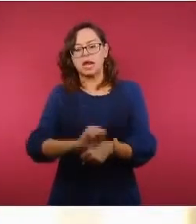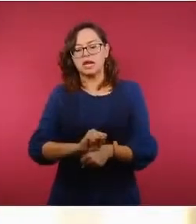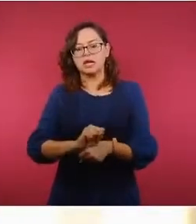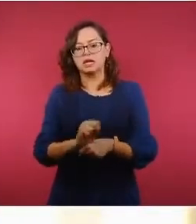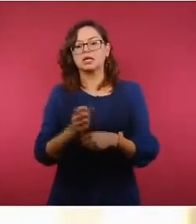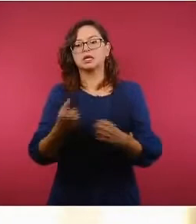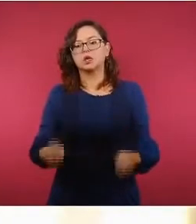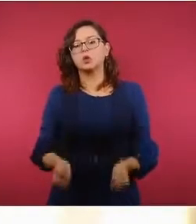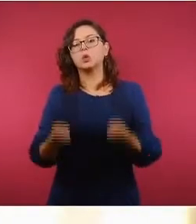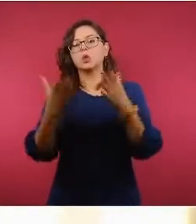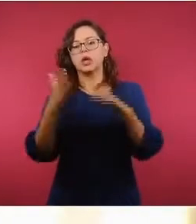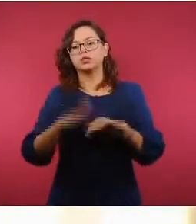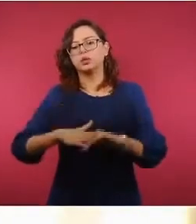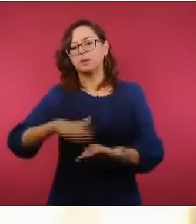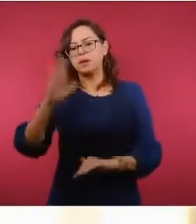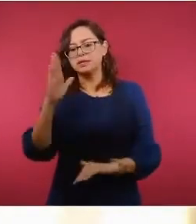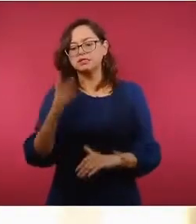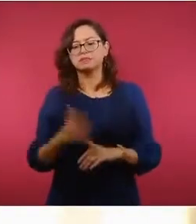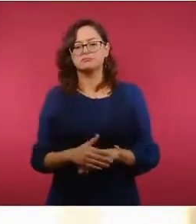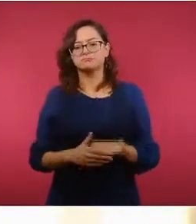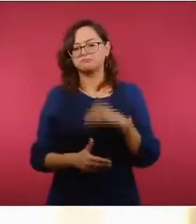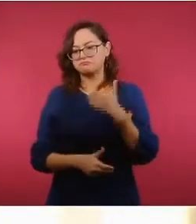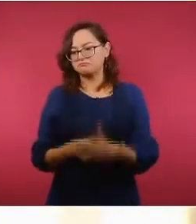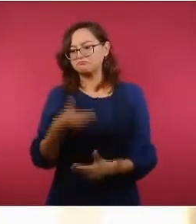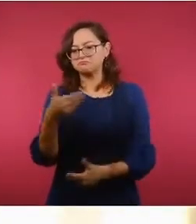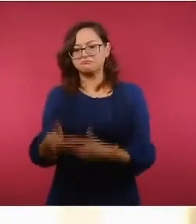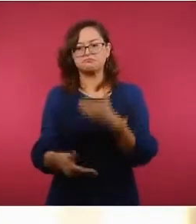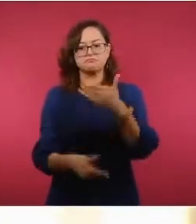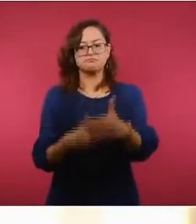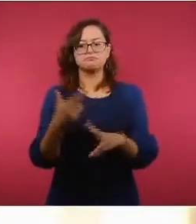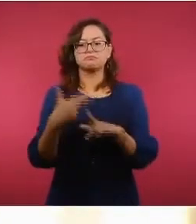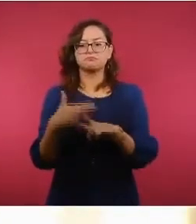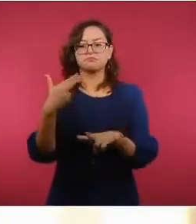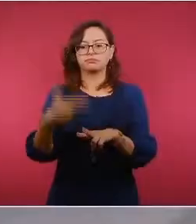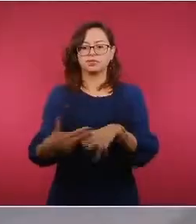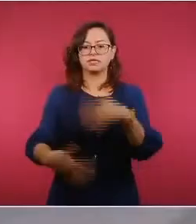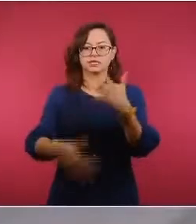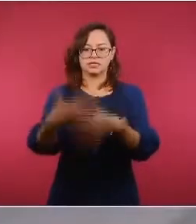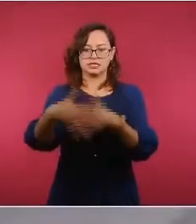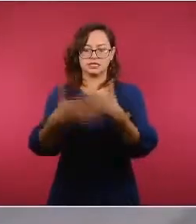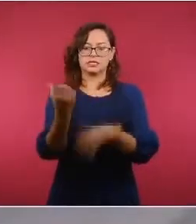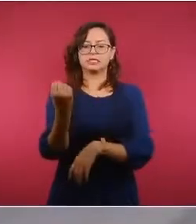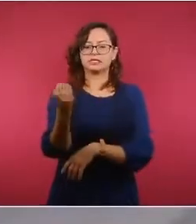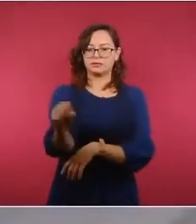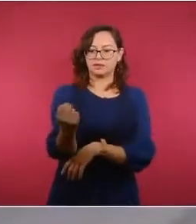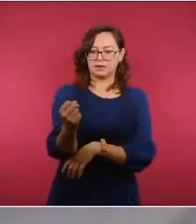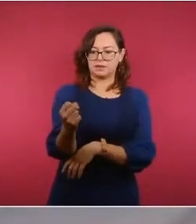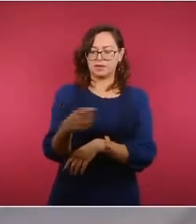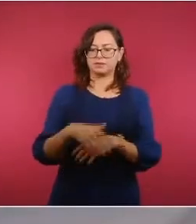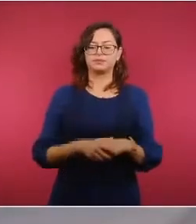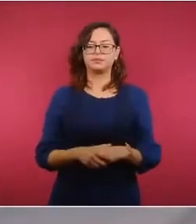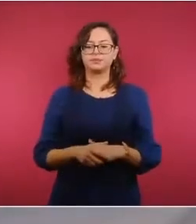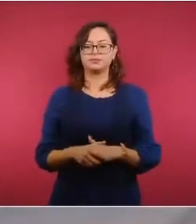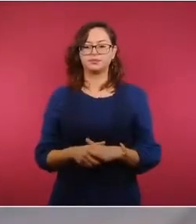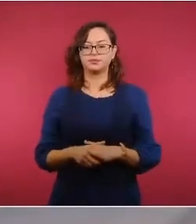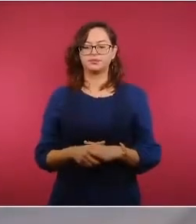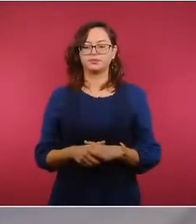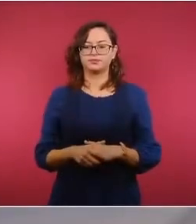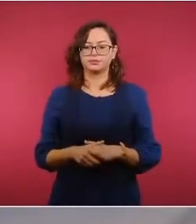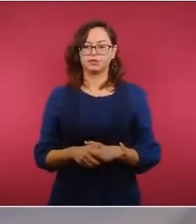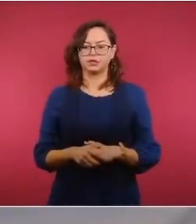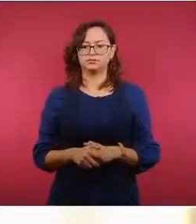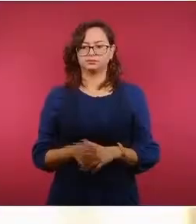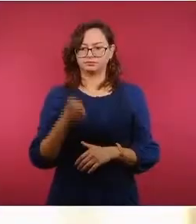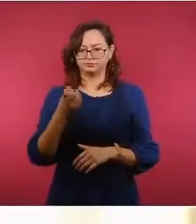cuánto aumentó, y así hasta el día 15. Esa es la respuesta a